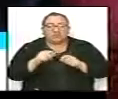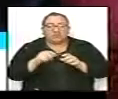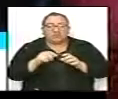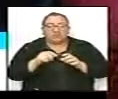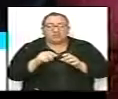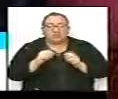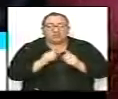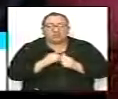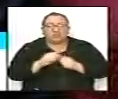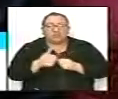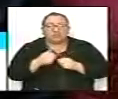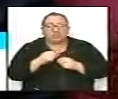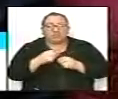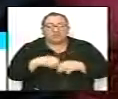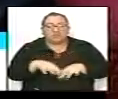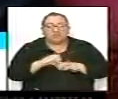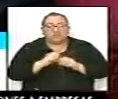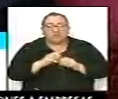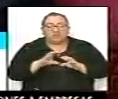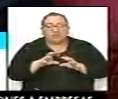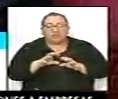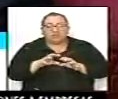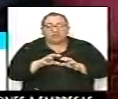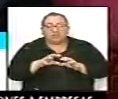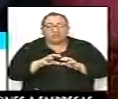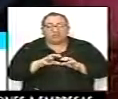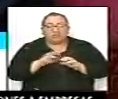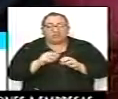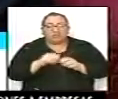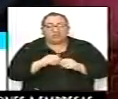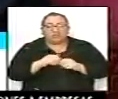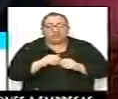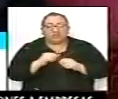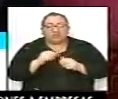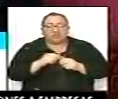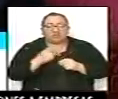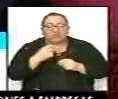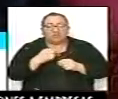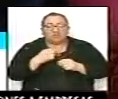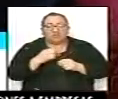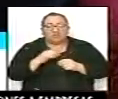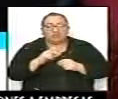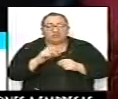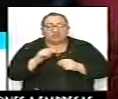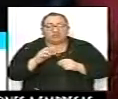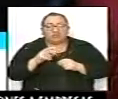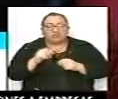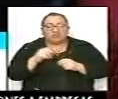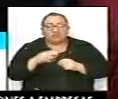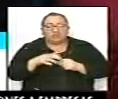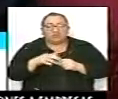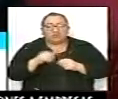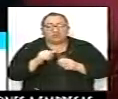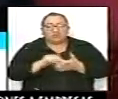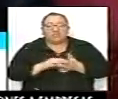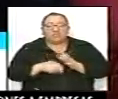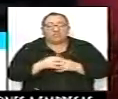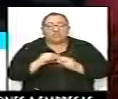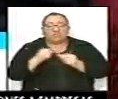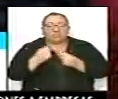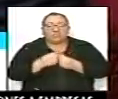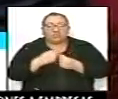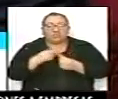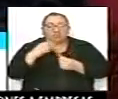ambiente. Y entonces, claro, alrededor de eso, el señor Vizcarra quiere buscarse puntos